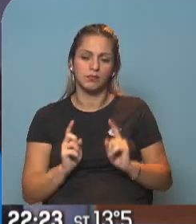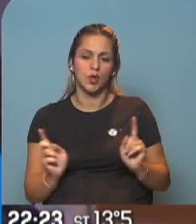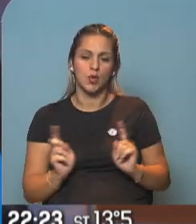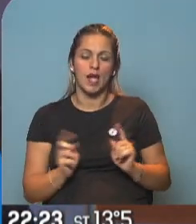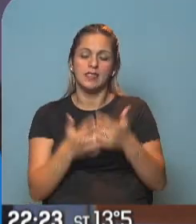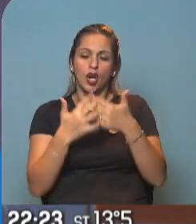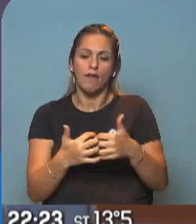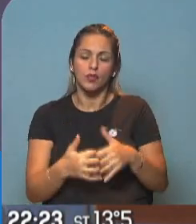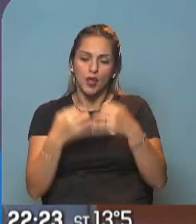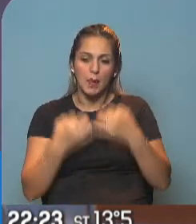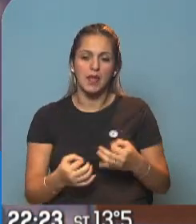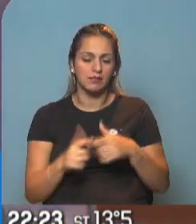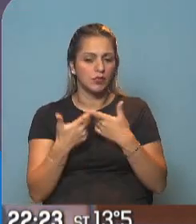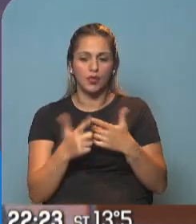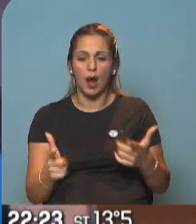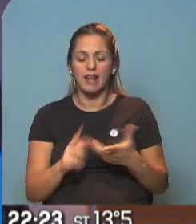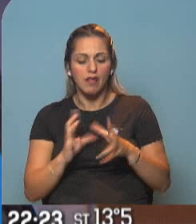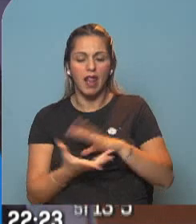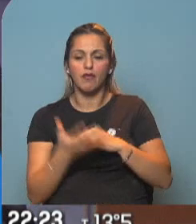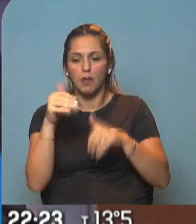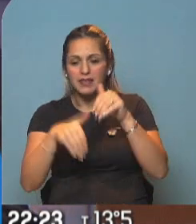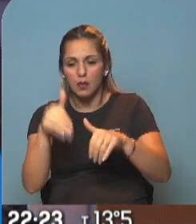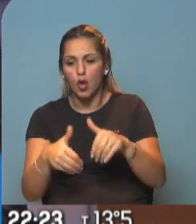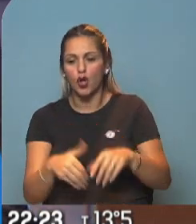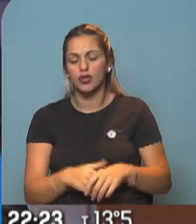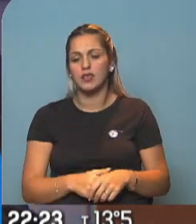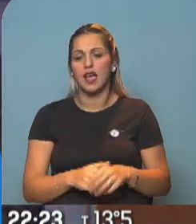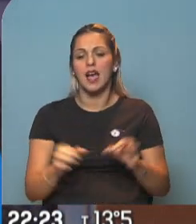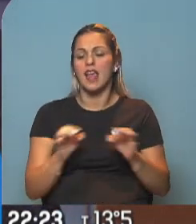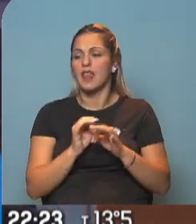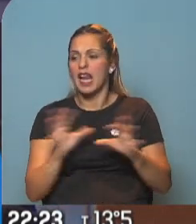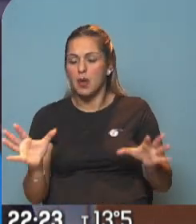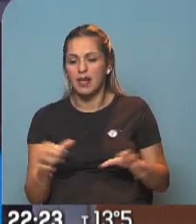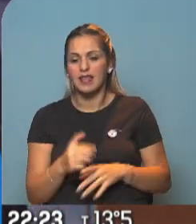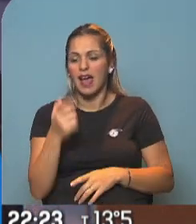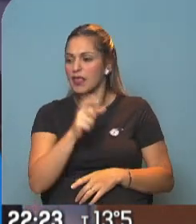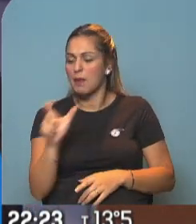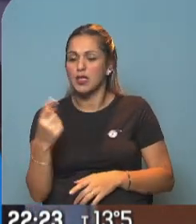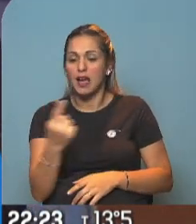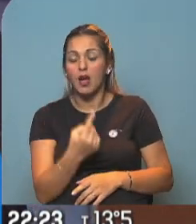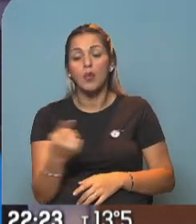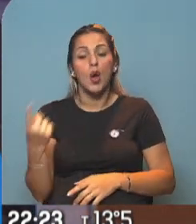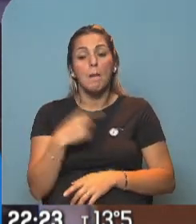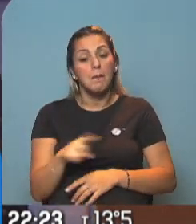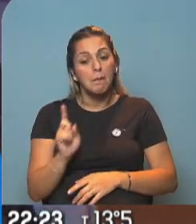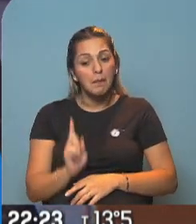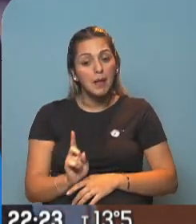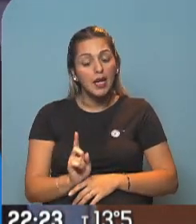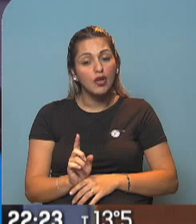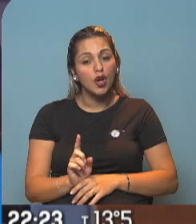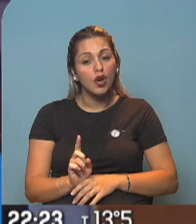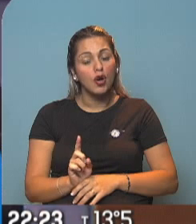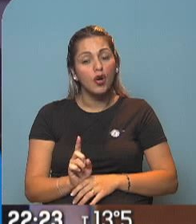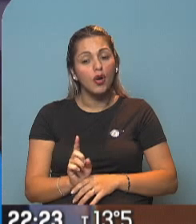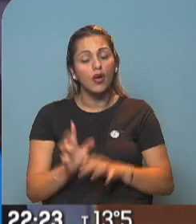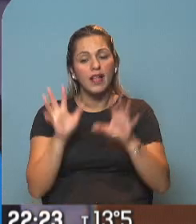bien en ningún aspecto, ni de la forma en que se elige en las elecciones, ni las libertades, pero tampoco me parece que es una dictadura en el